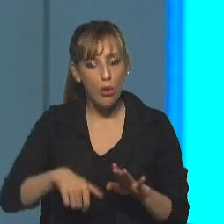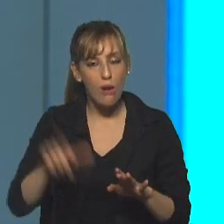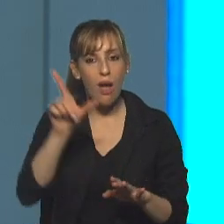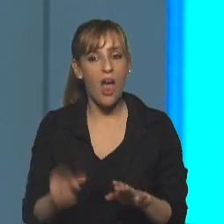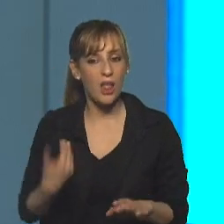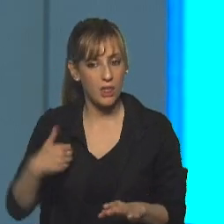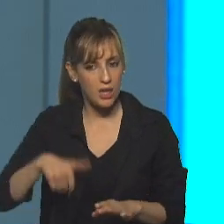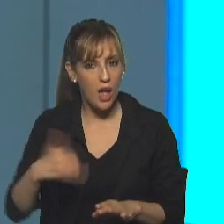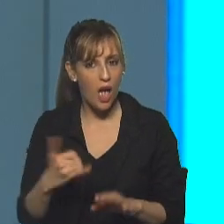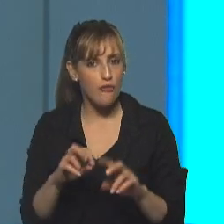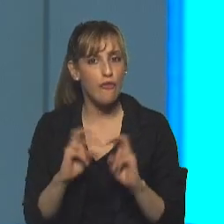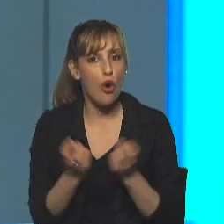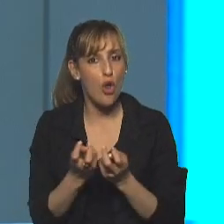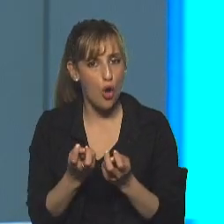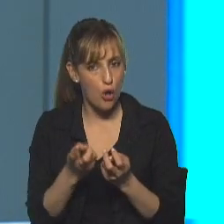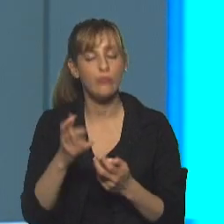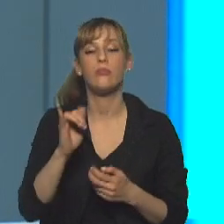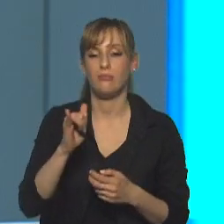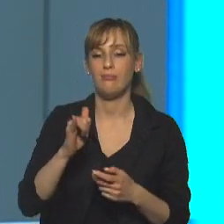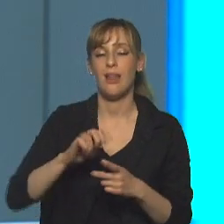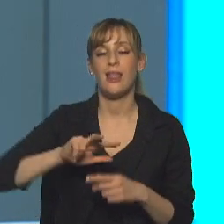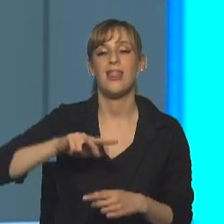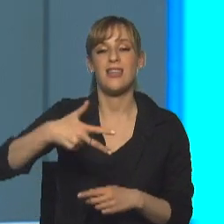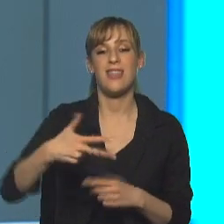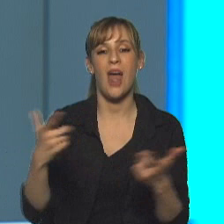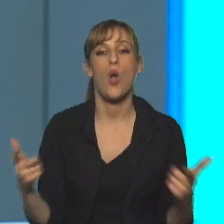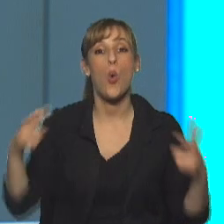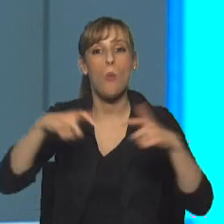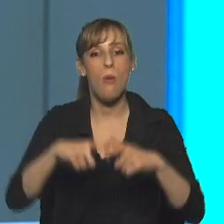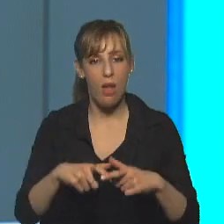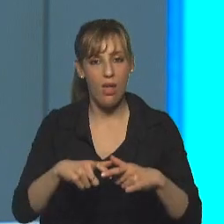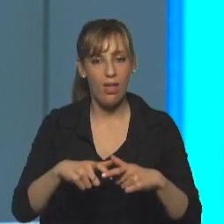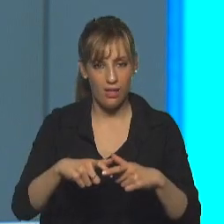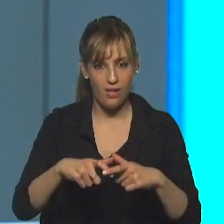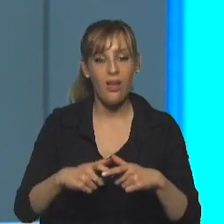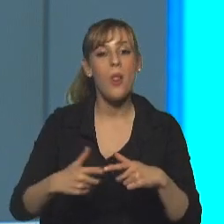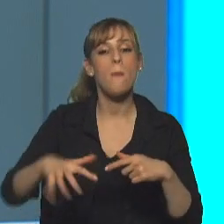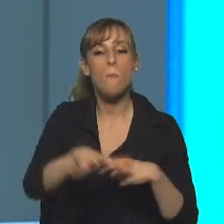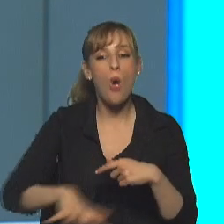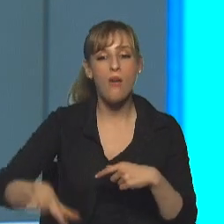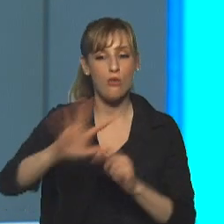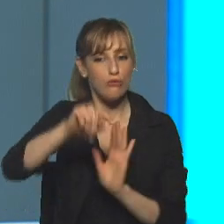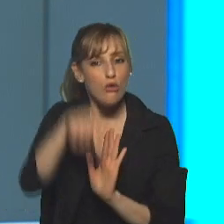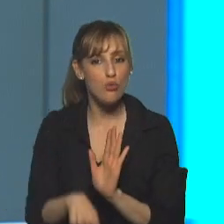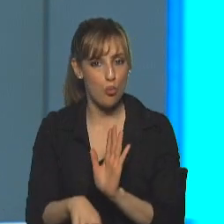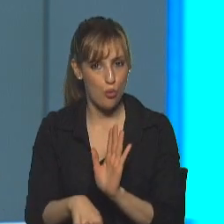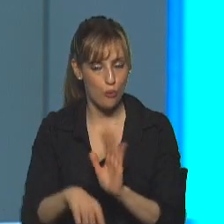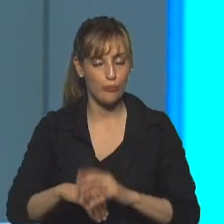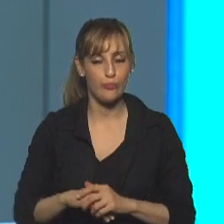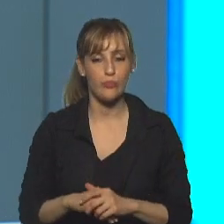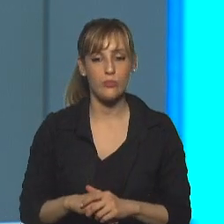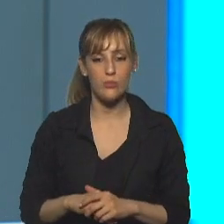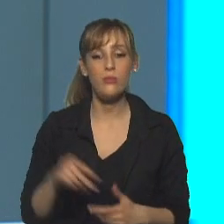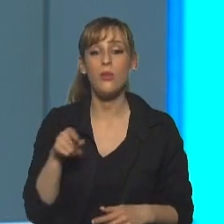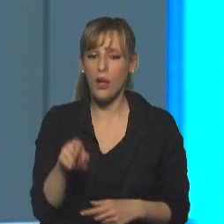foro. Bueno, la tercera cumbre de Sí. los pueblos del sur, ¿no? Ujú. Esto es la paralela, uno podría